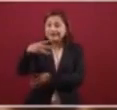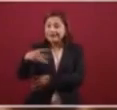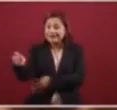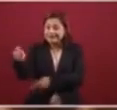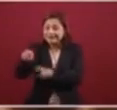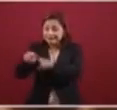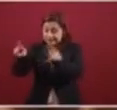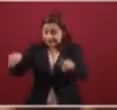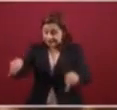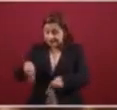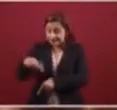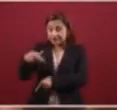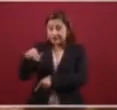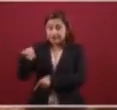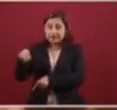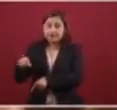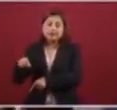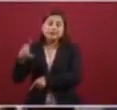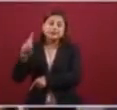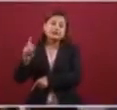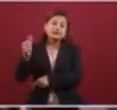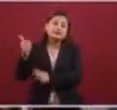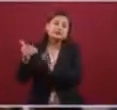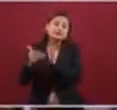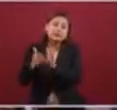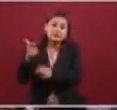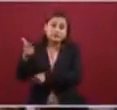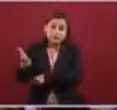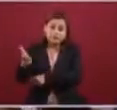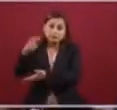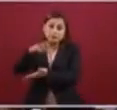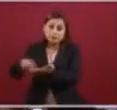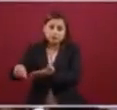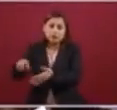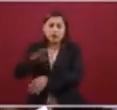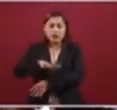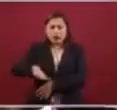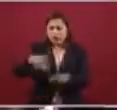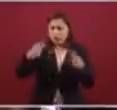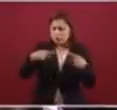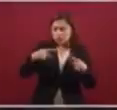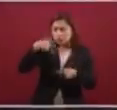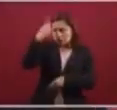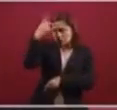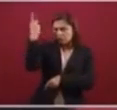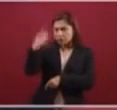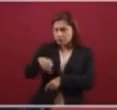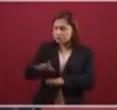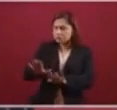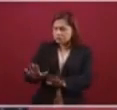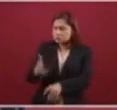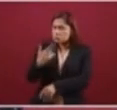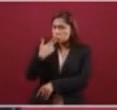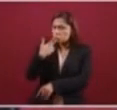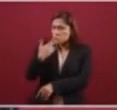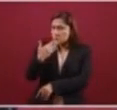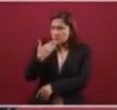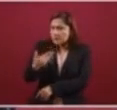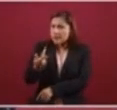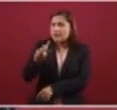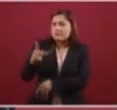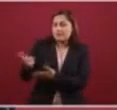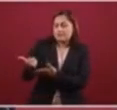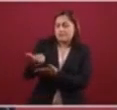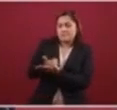pesos el metro cuadrado y los ejidatarios no se oponen a la conservación pero buscan que se les